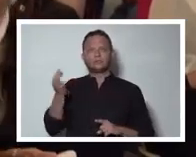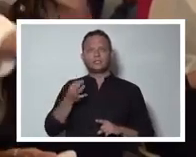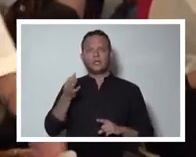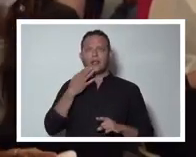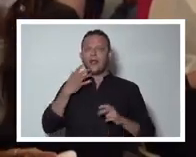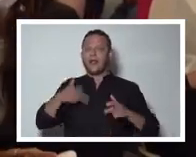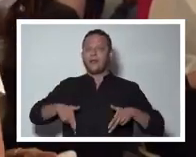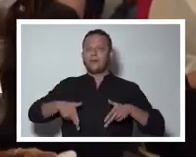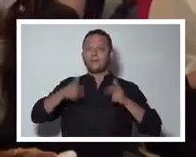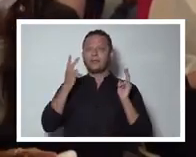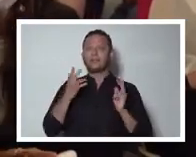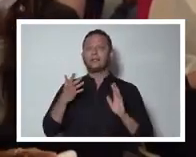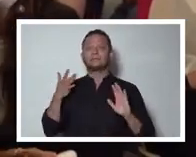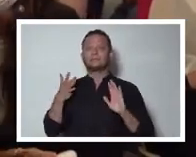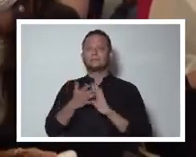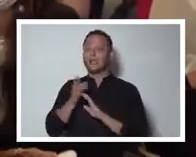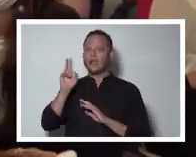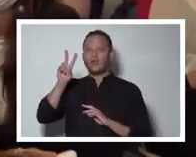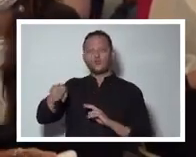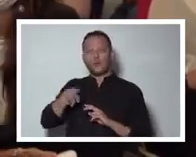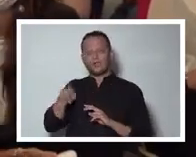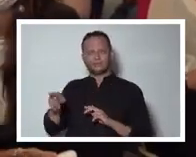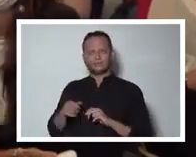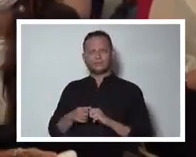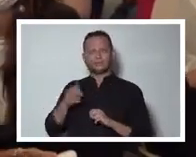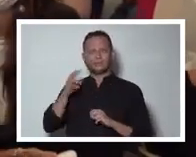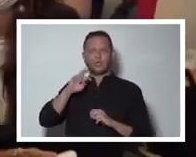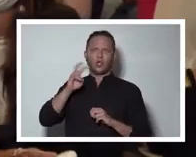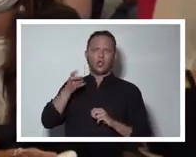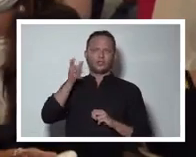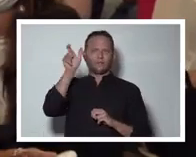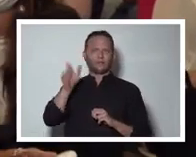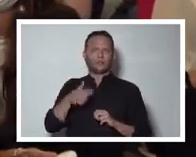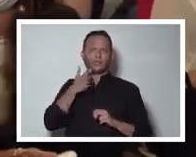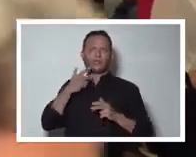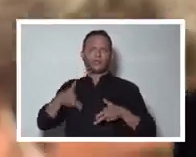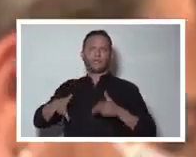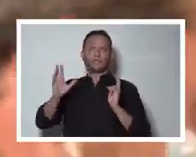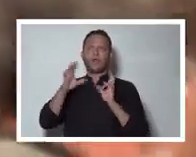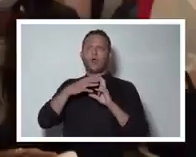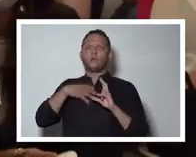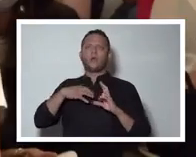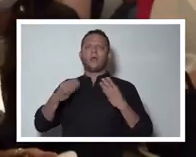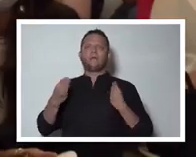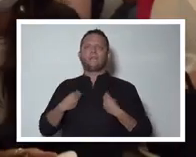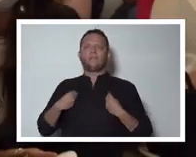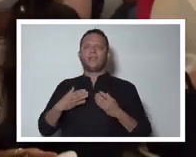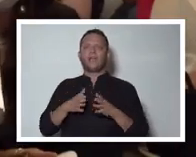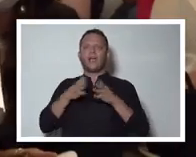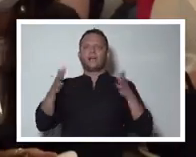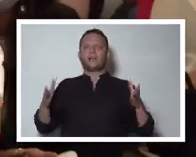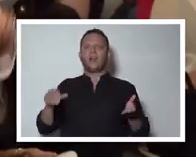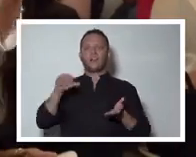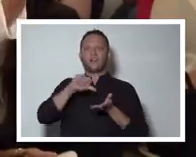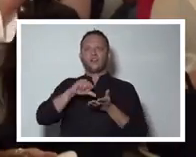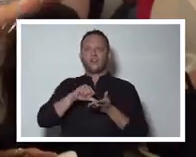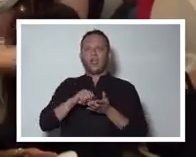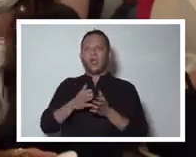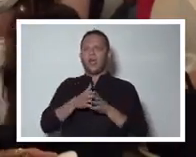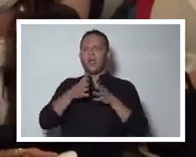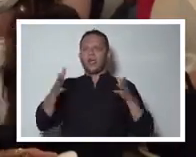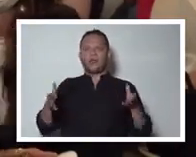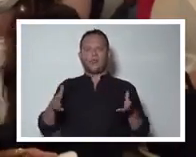la libertad no es eso que dicen algunas personas poder vivir en una gran ciudad en una gran